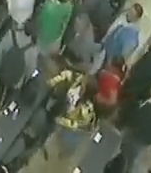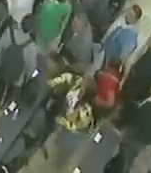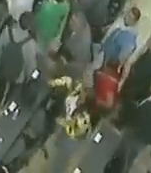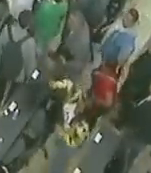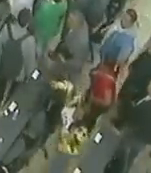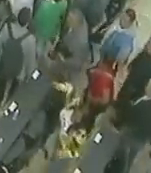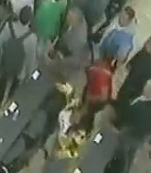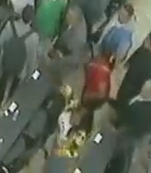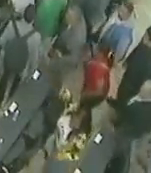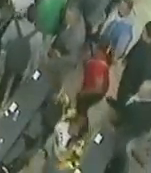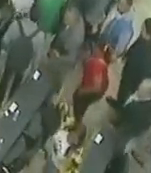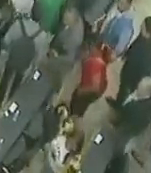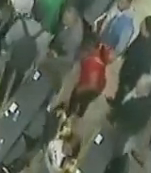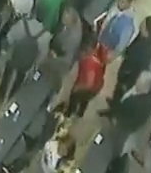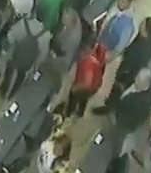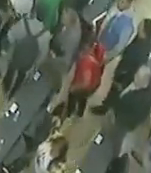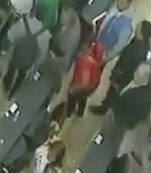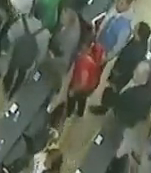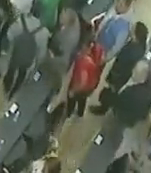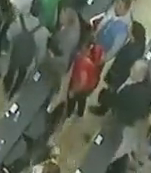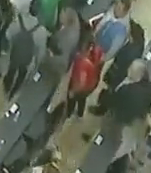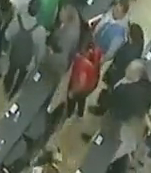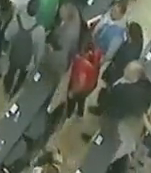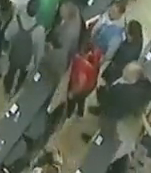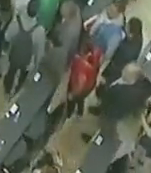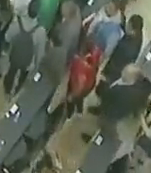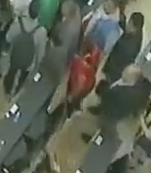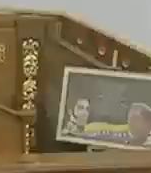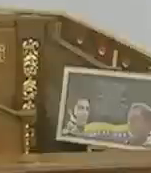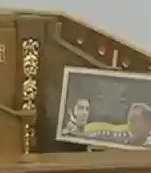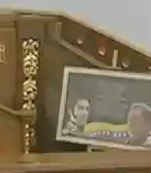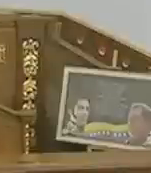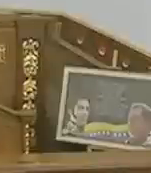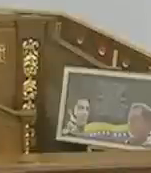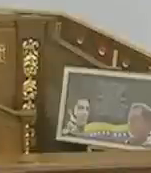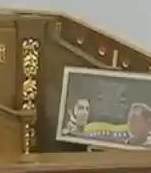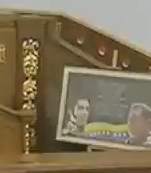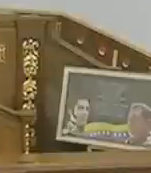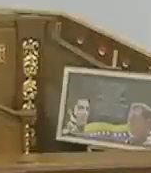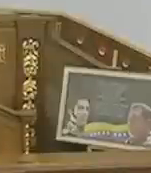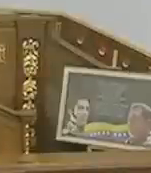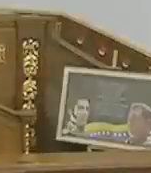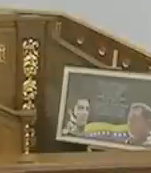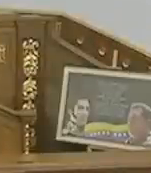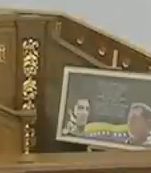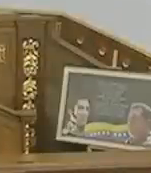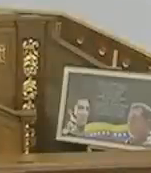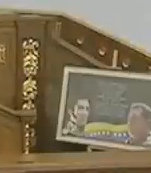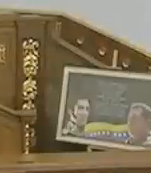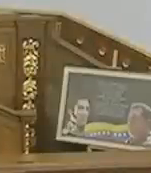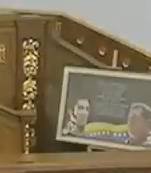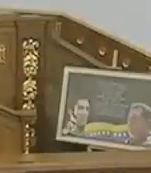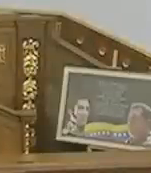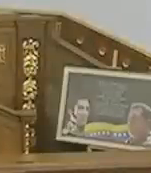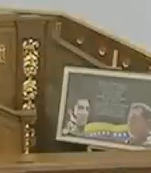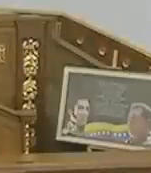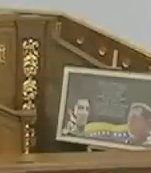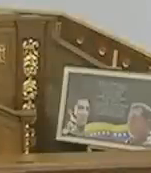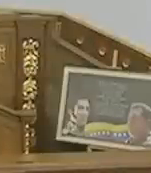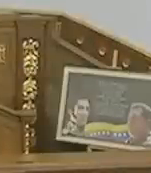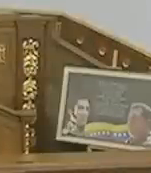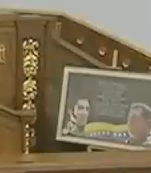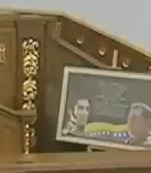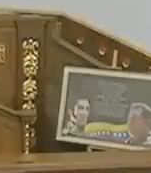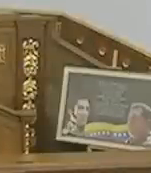De esta manera despedimos este espacio, retornando el pase a nuestra programación habitual, invitando a todas y a todos